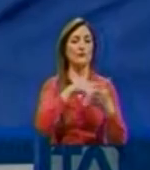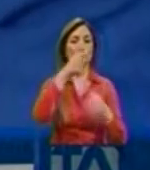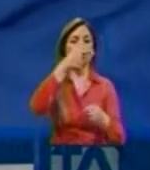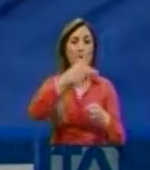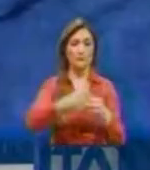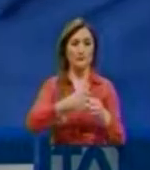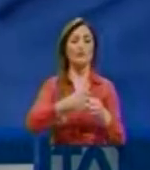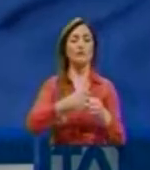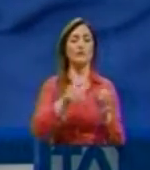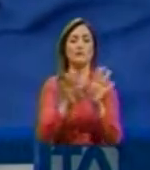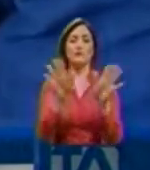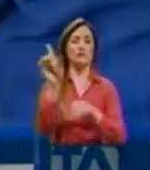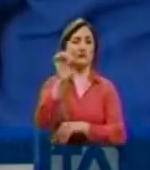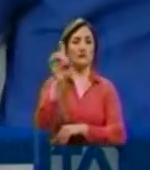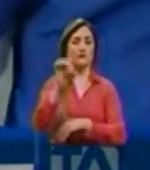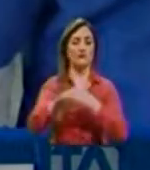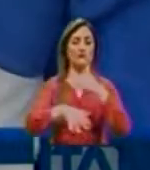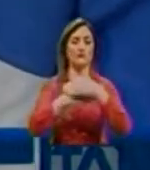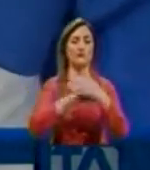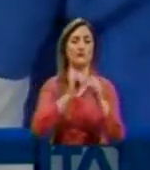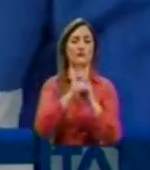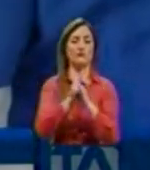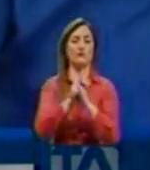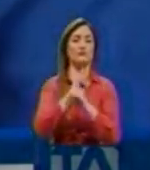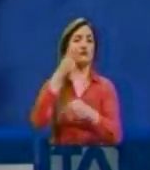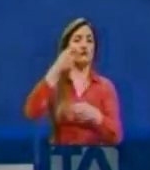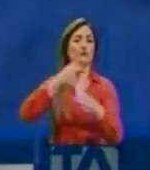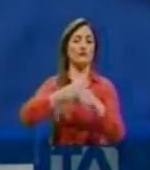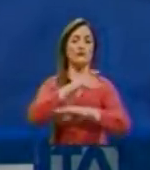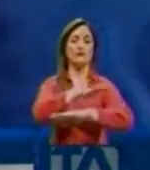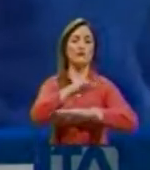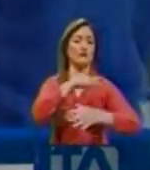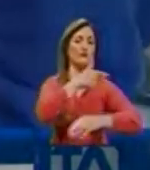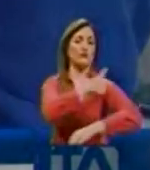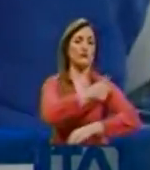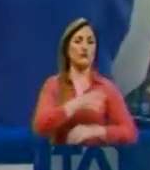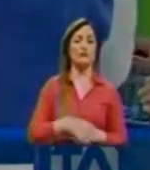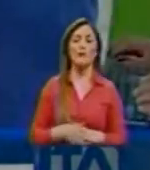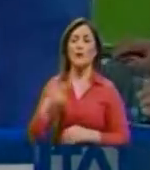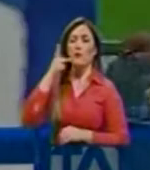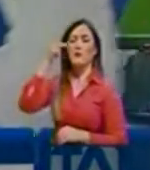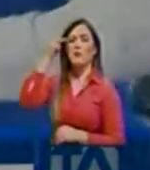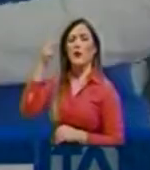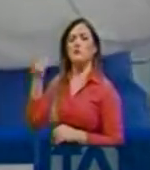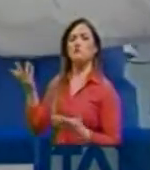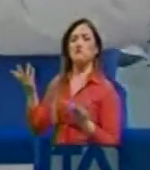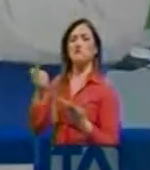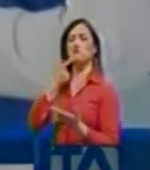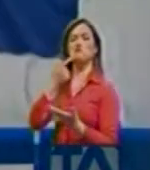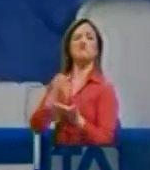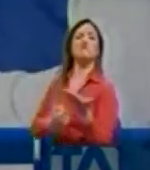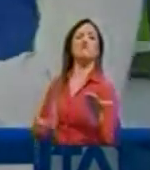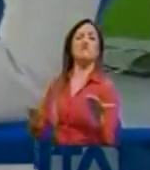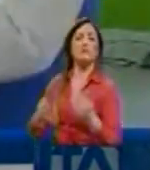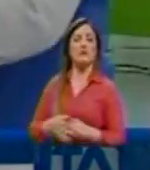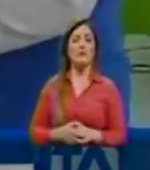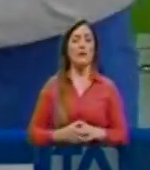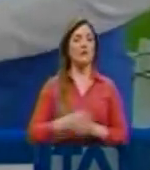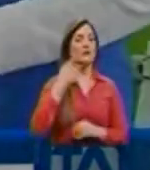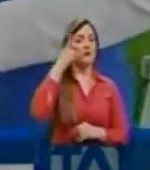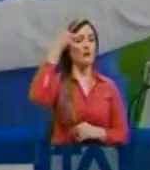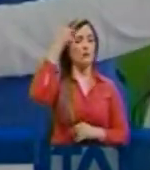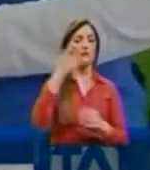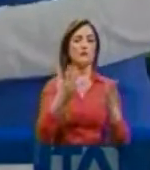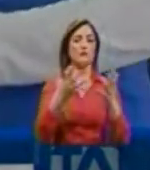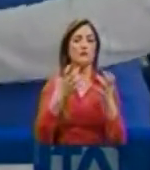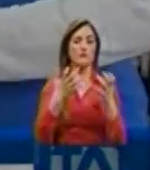lo harán en todas las instituciones educativas. ¿Cuál ha sido la respuesta de los padres? Muy positiva, obviamente hemos tenido por eso